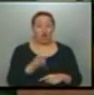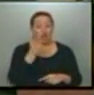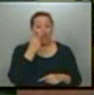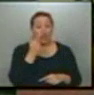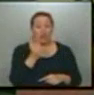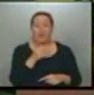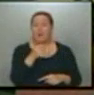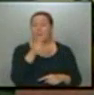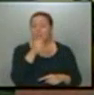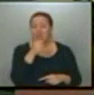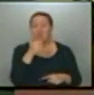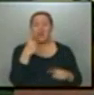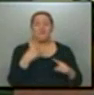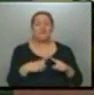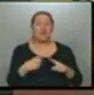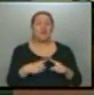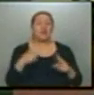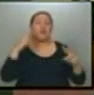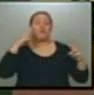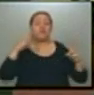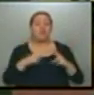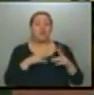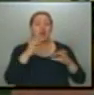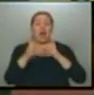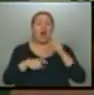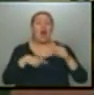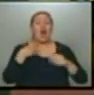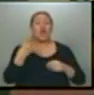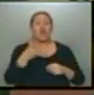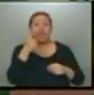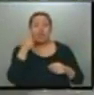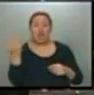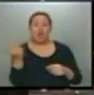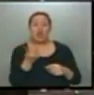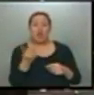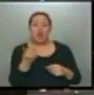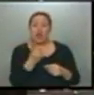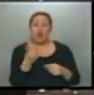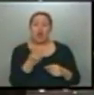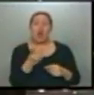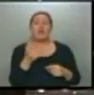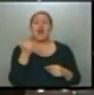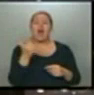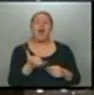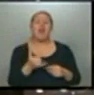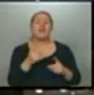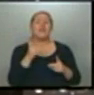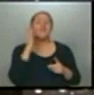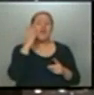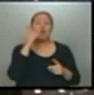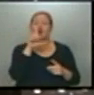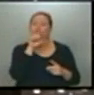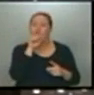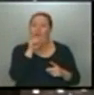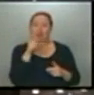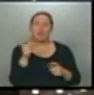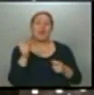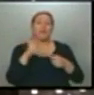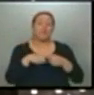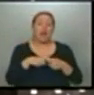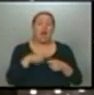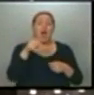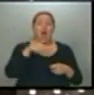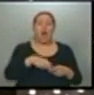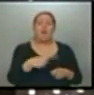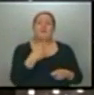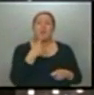parece que en la fiesta se cruzaron, charlaron y al otro día ambos se empezaron a seguir en las redes sociales. Típico. Ahora, viste, te das cuenta cuando una